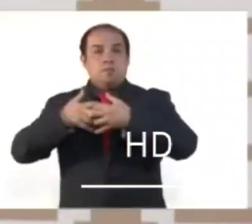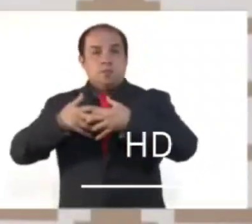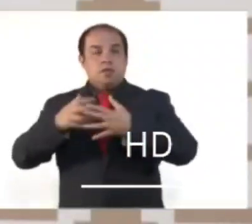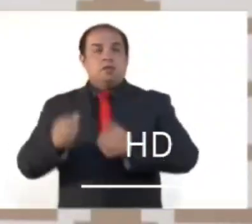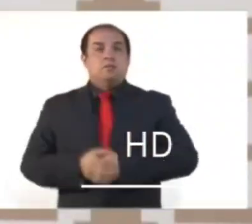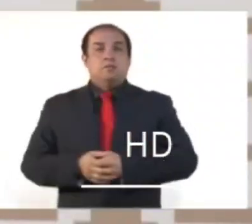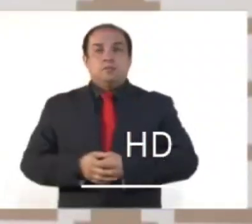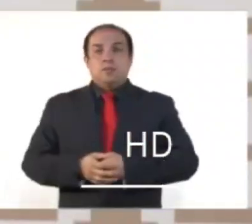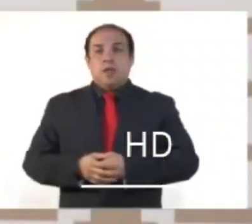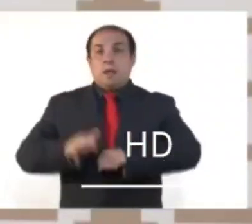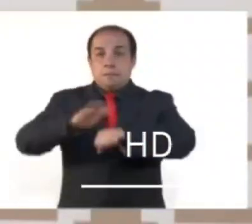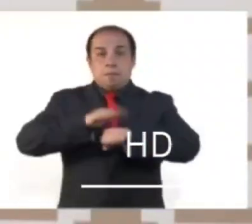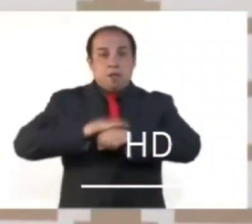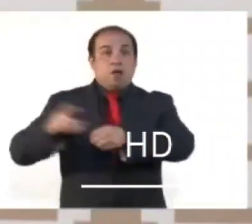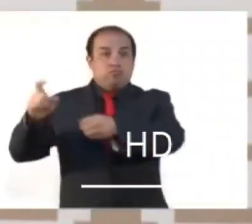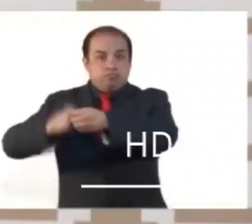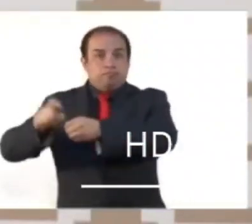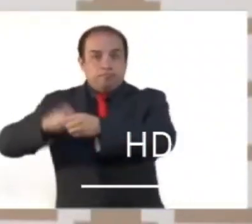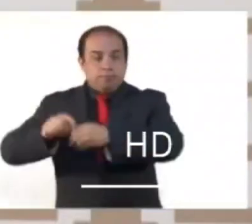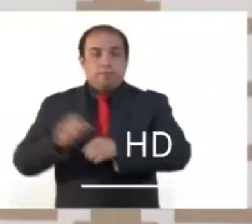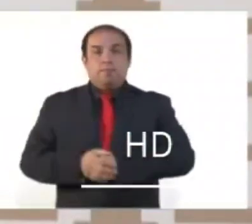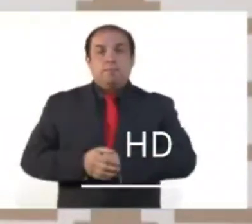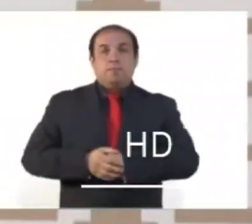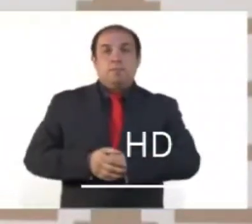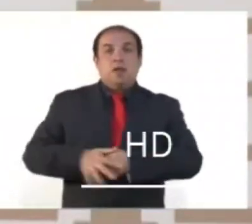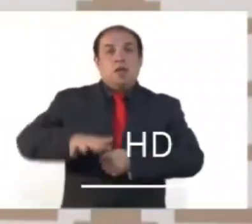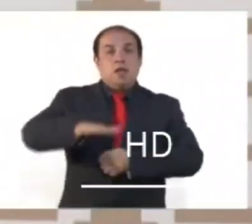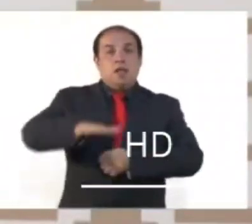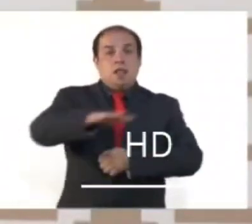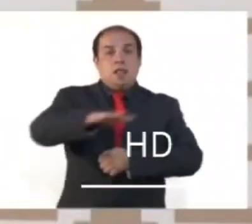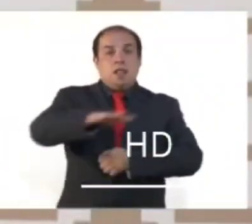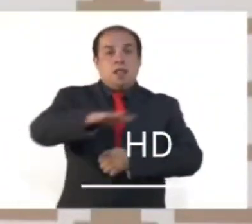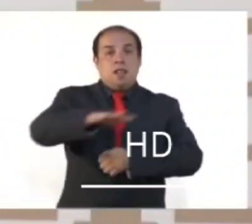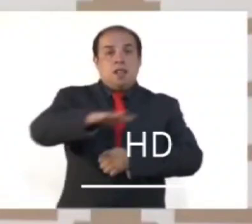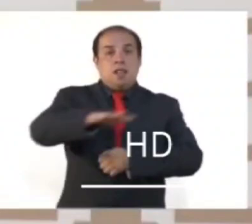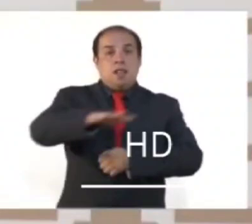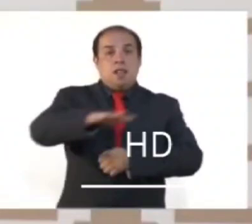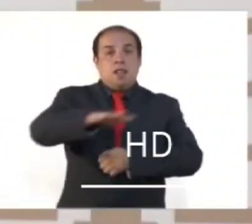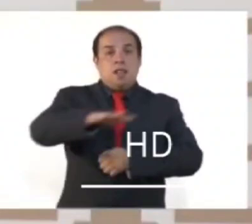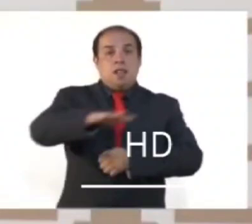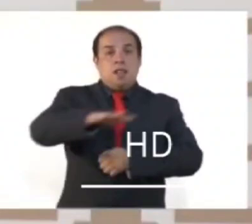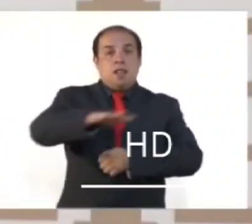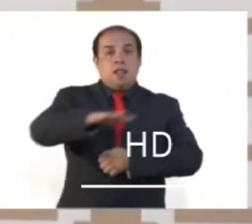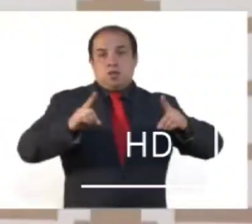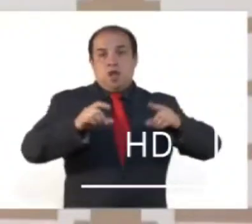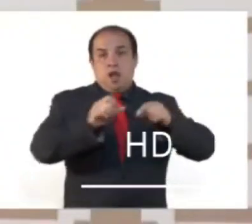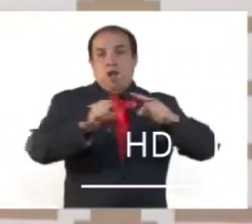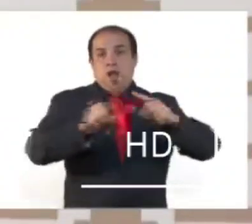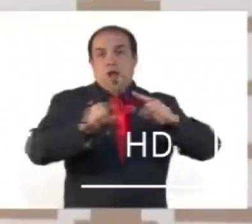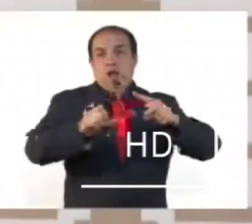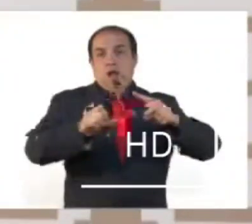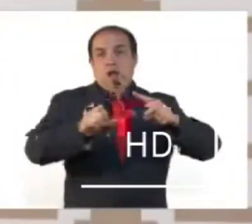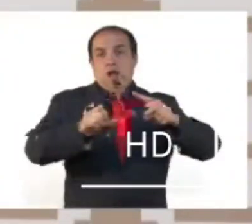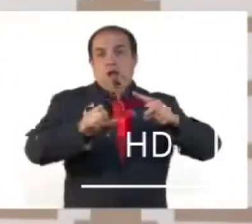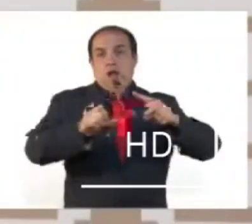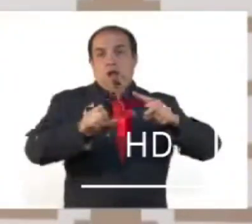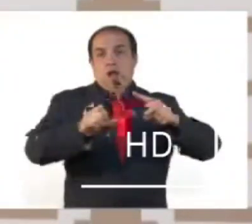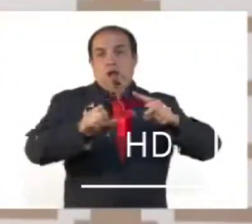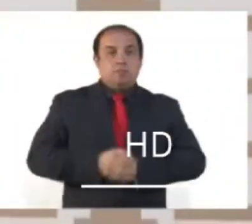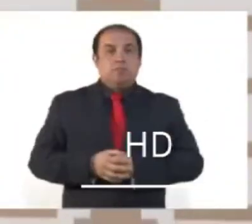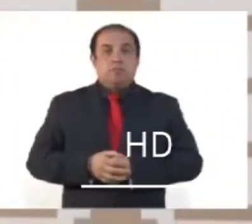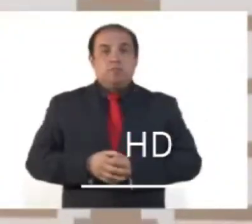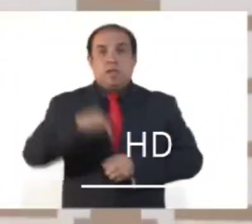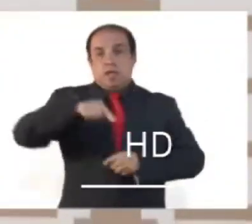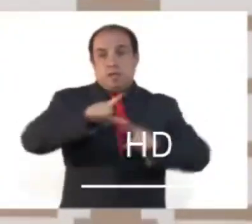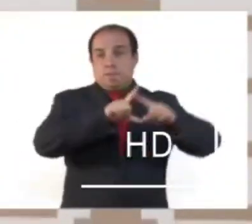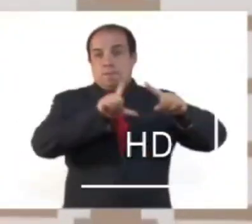somos más. Sin duda el sector de la construcción es fundamental para el desarrollo de cualquier país. A nivel nacional